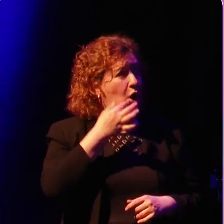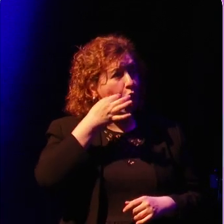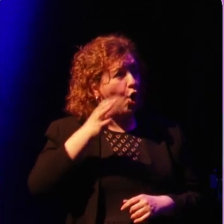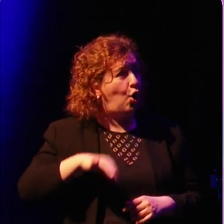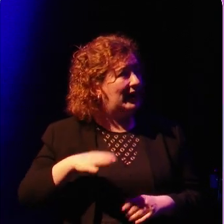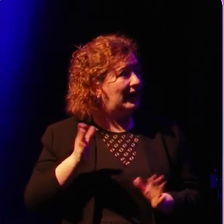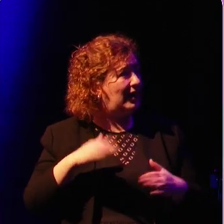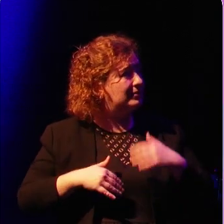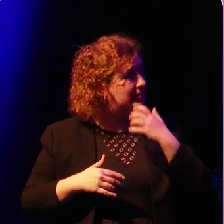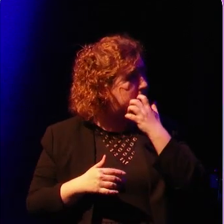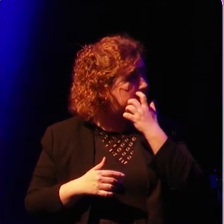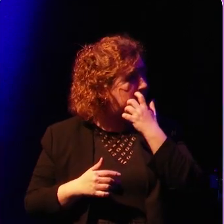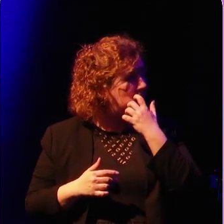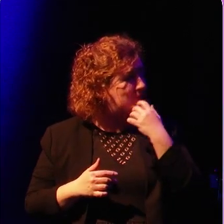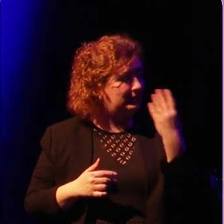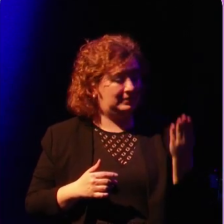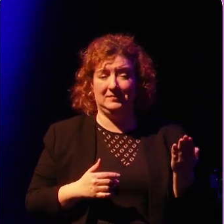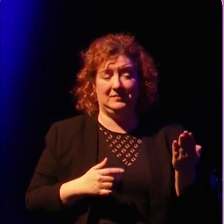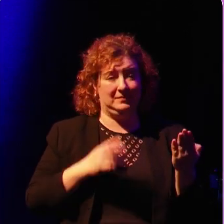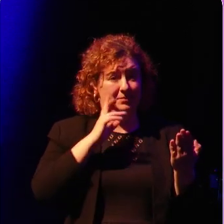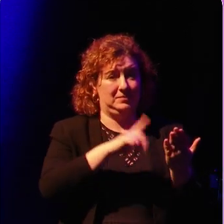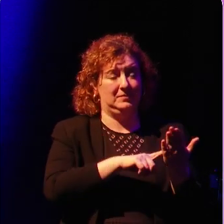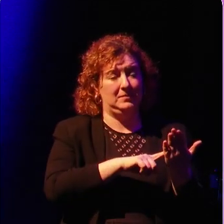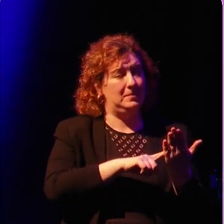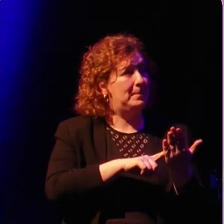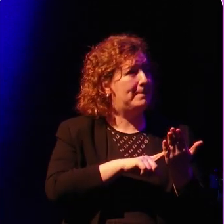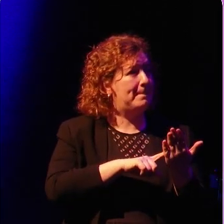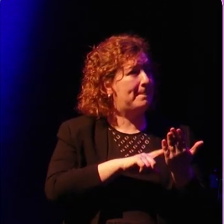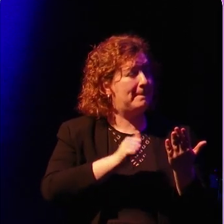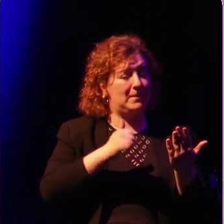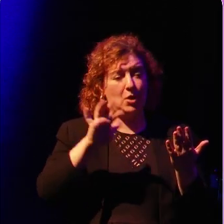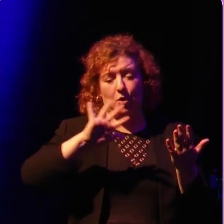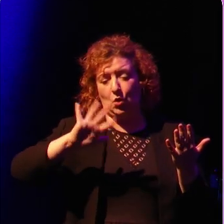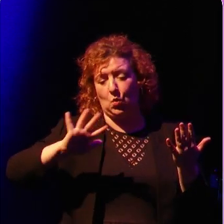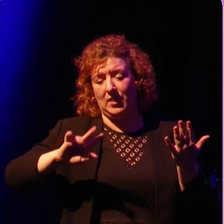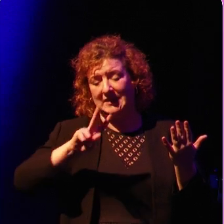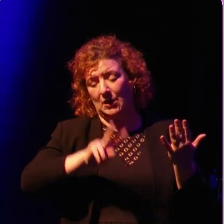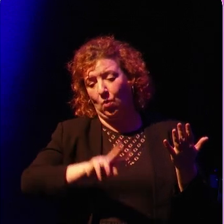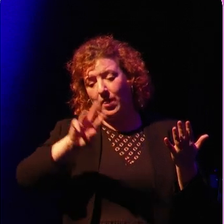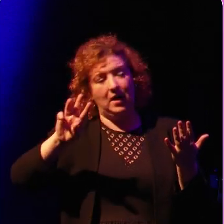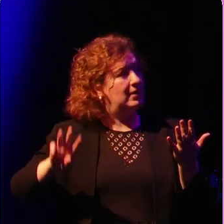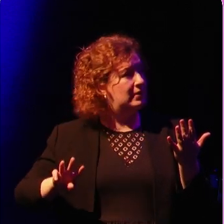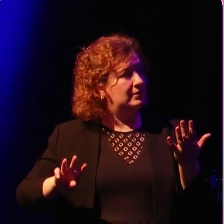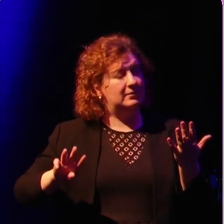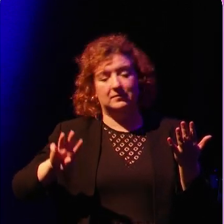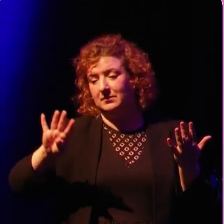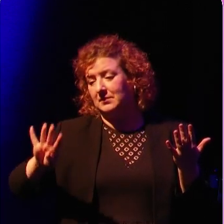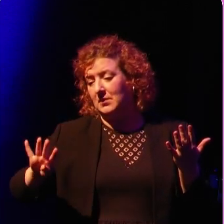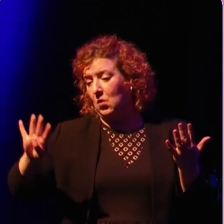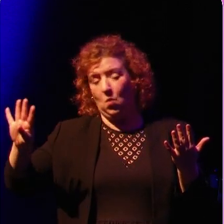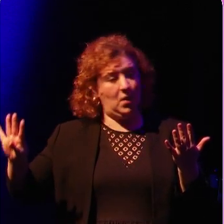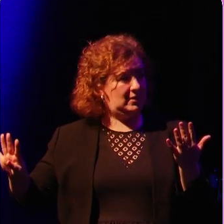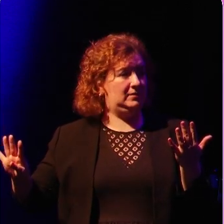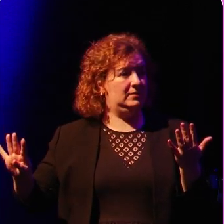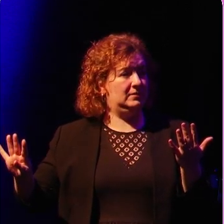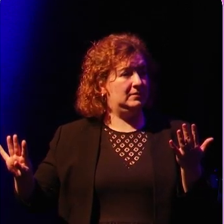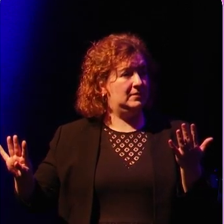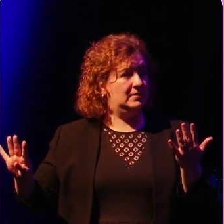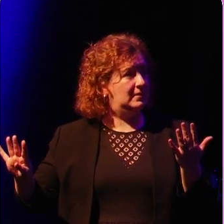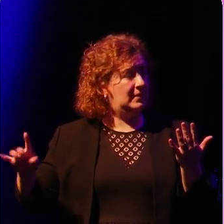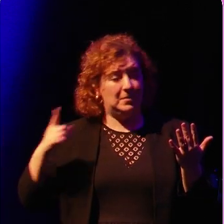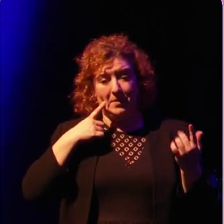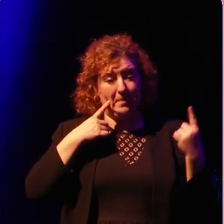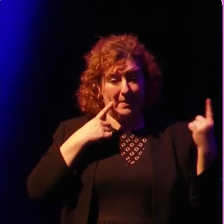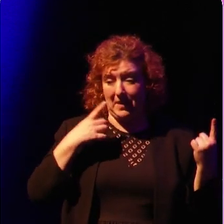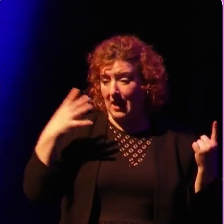lo que estáis viendo aquí, he partido de la imagen de ruido, que es la segunda, y he llegado a la cuarta. Si miráis la primera